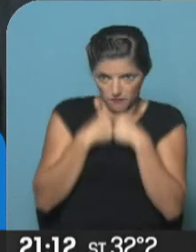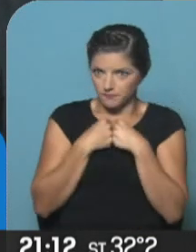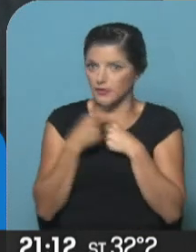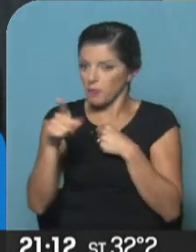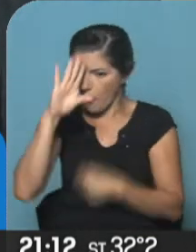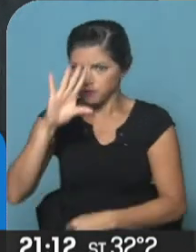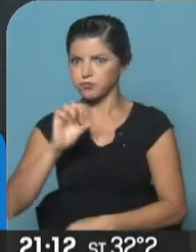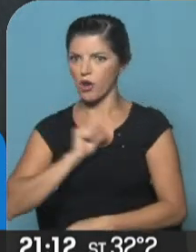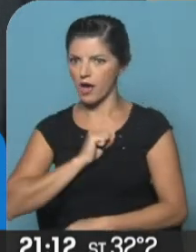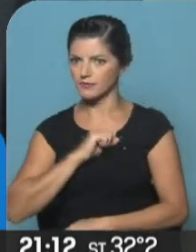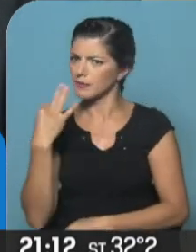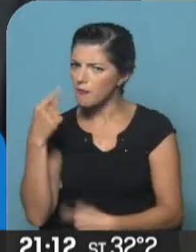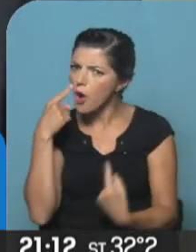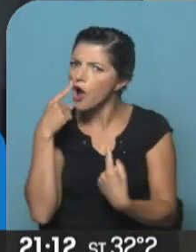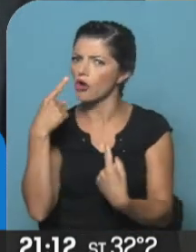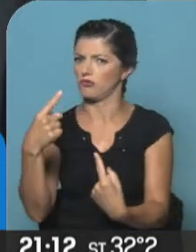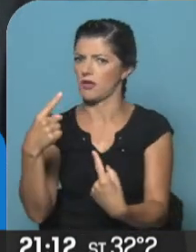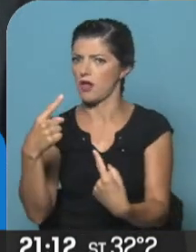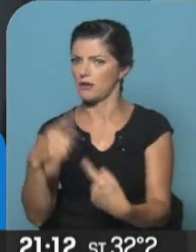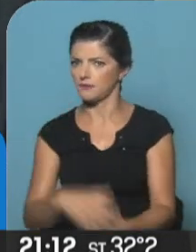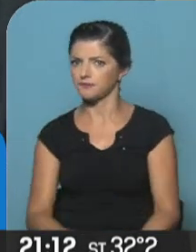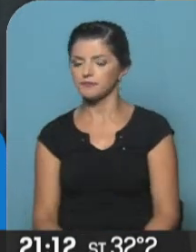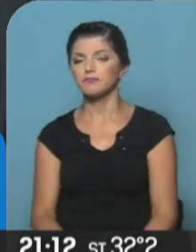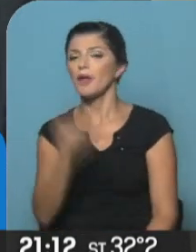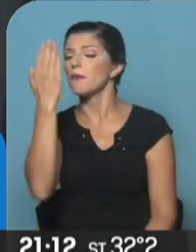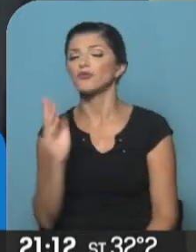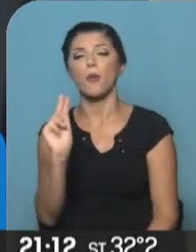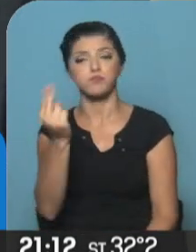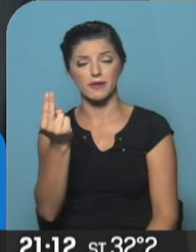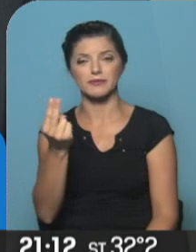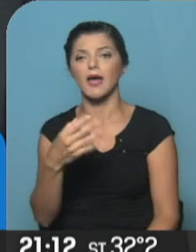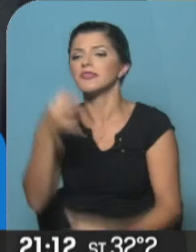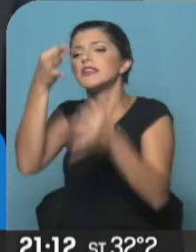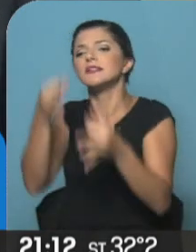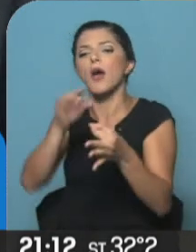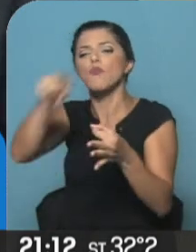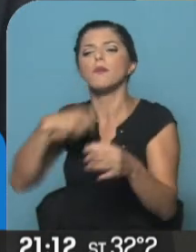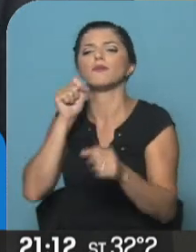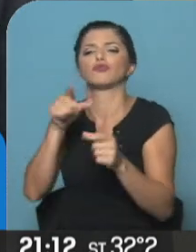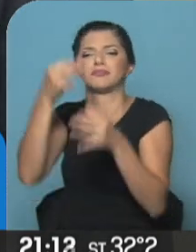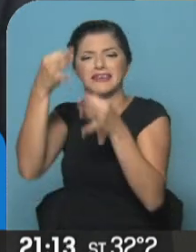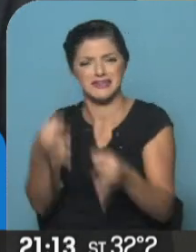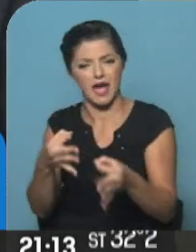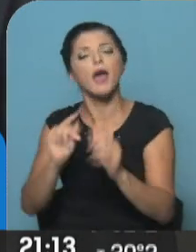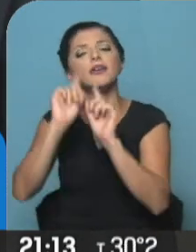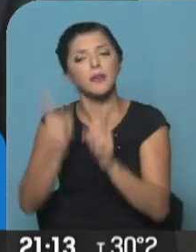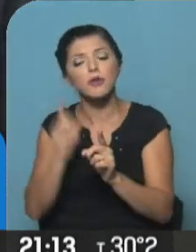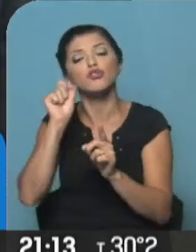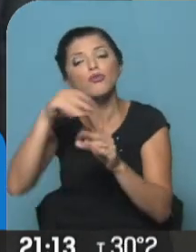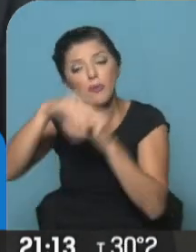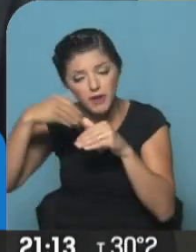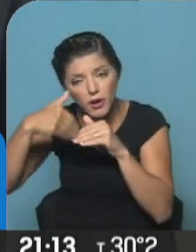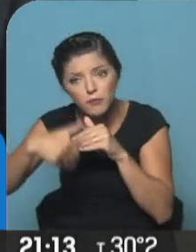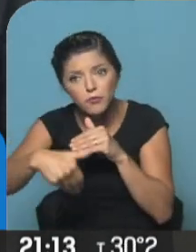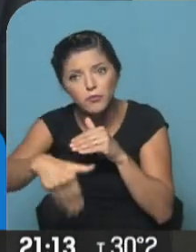Devolvémosle la poca dignidad con la que él murió y que su familia tenga de acá en adelante también un recuerdo como